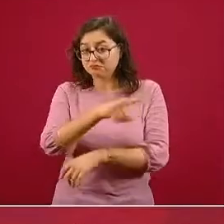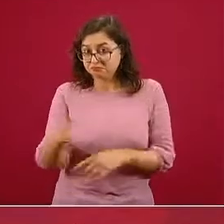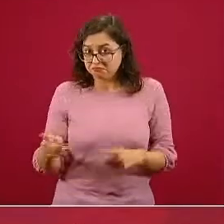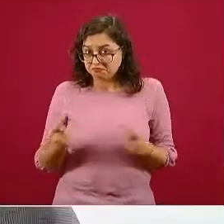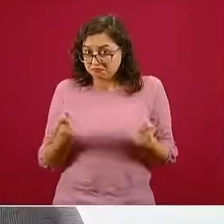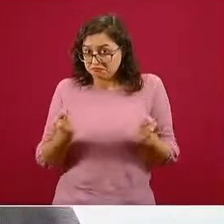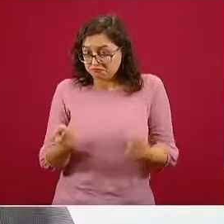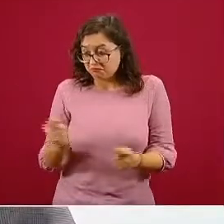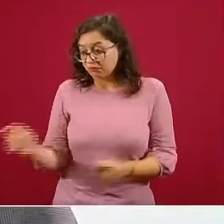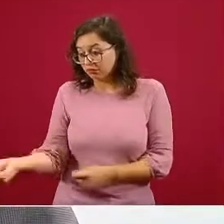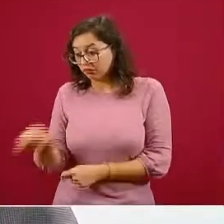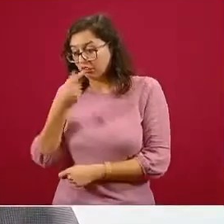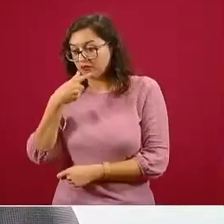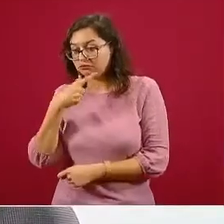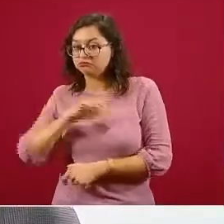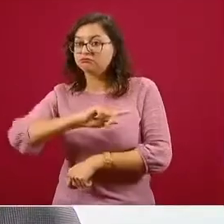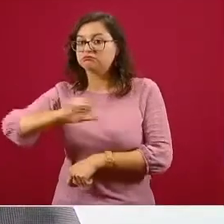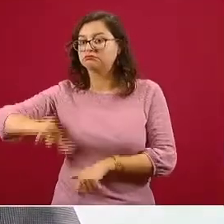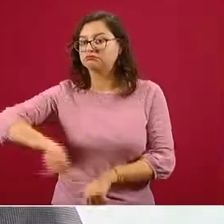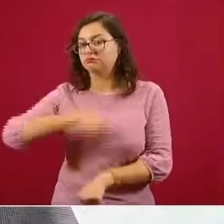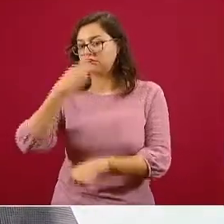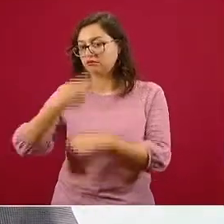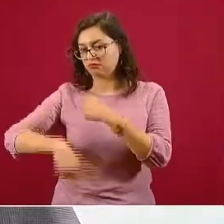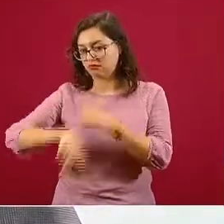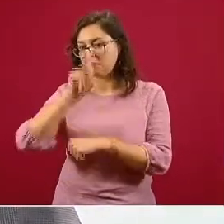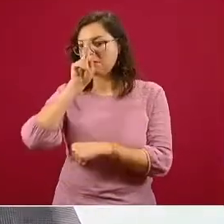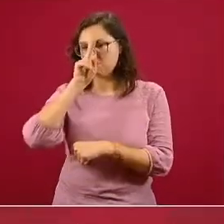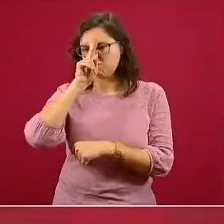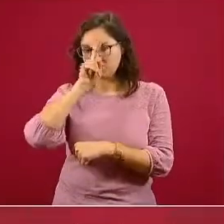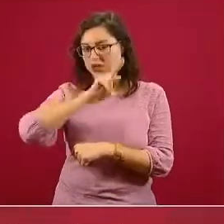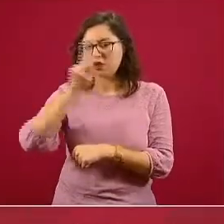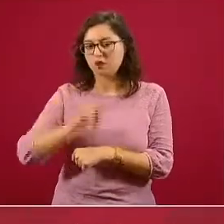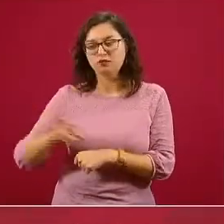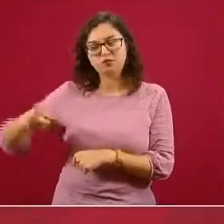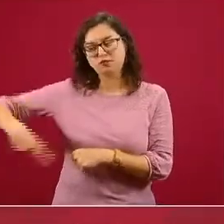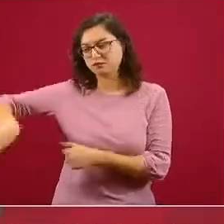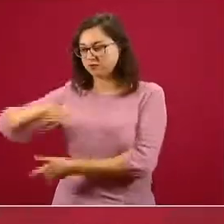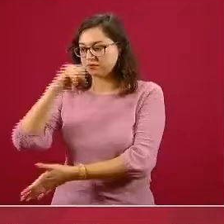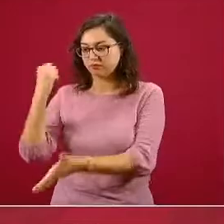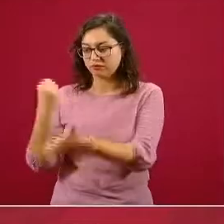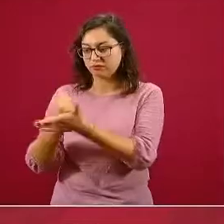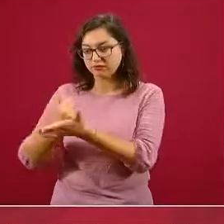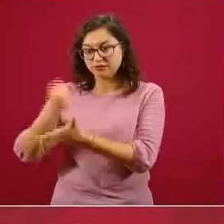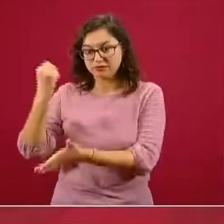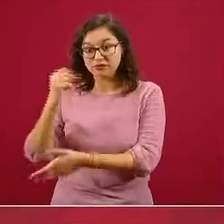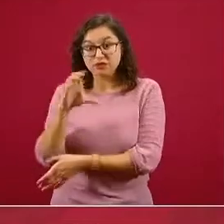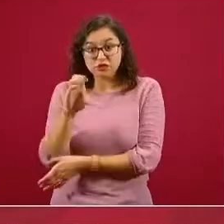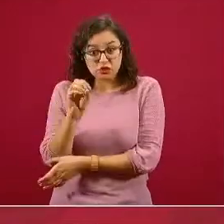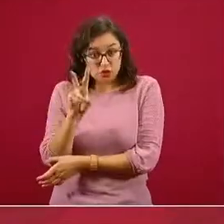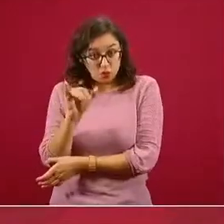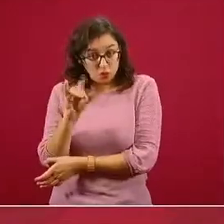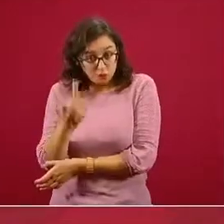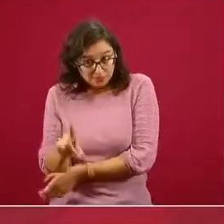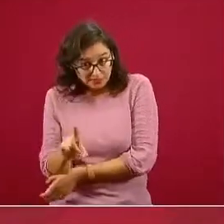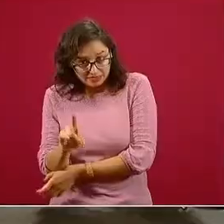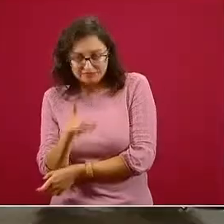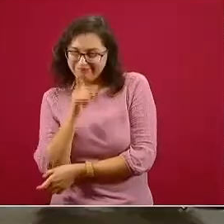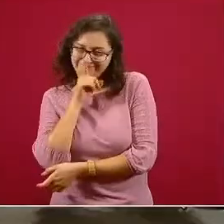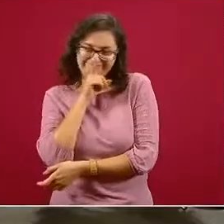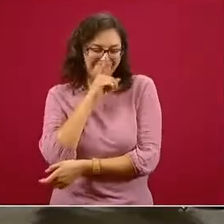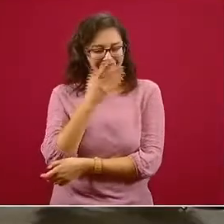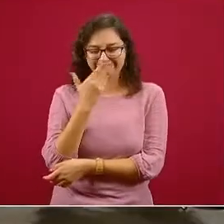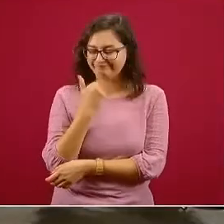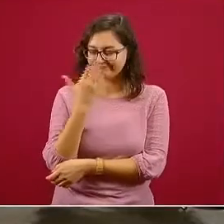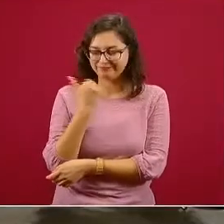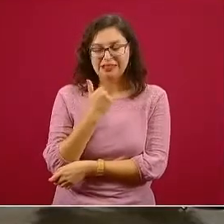podría tener el uso de medicamentos que no tienen ni registro sanitario para la indicación terapéutica COVID,